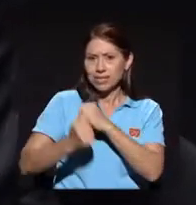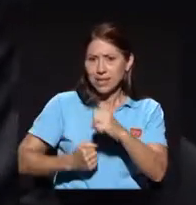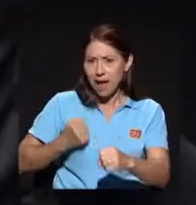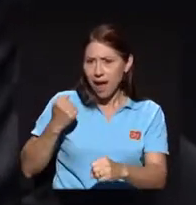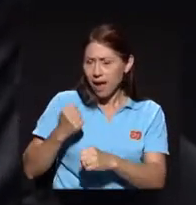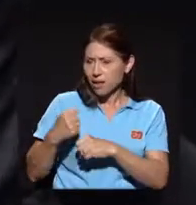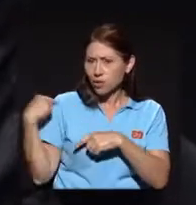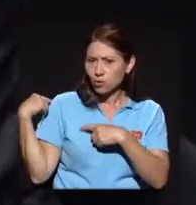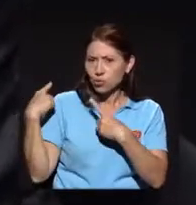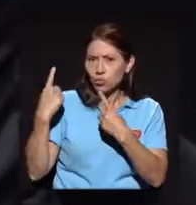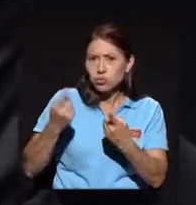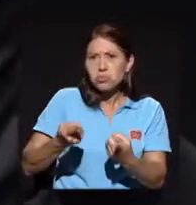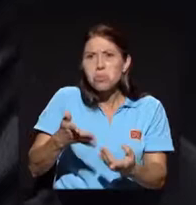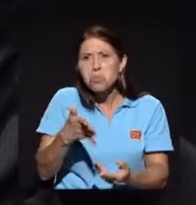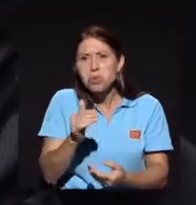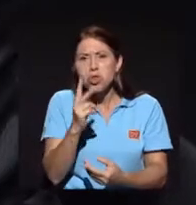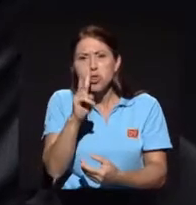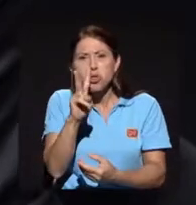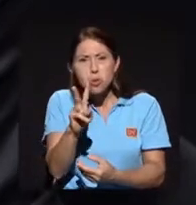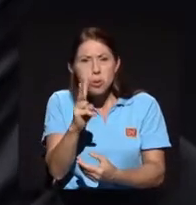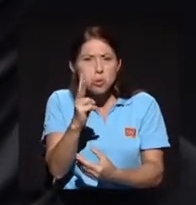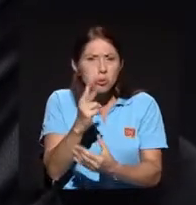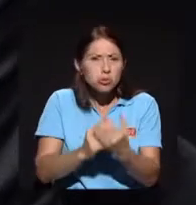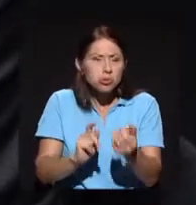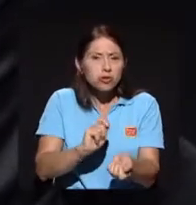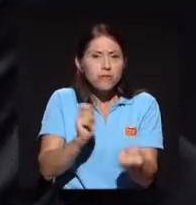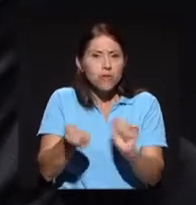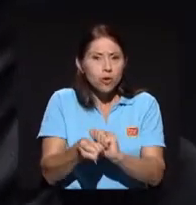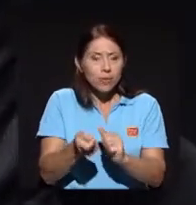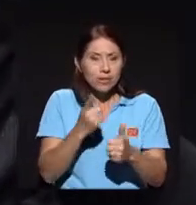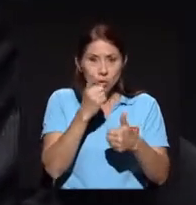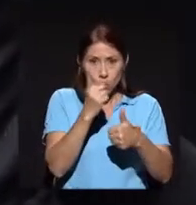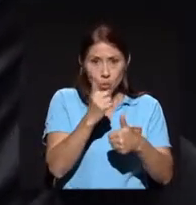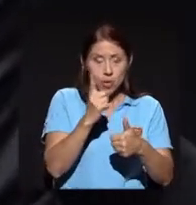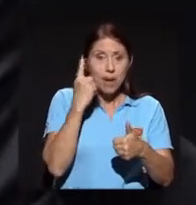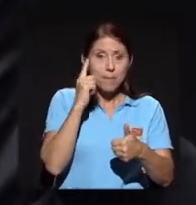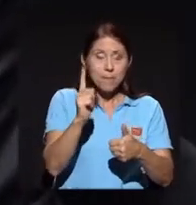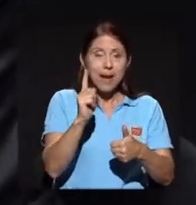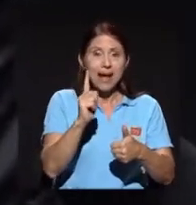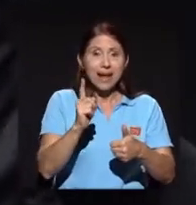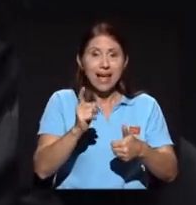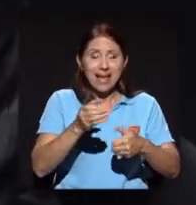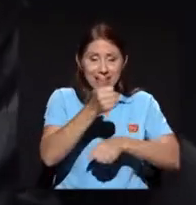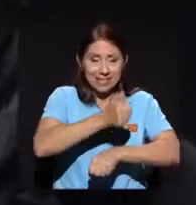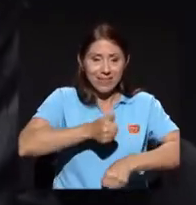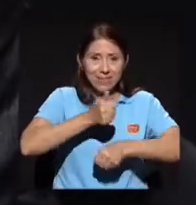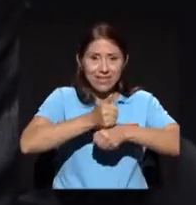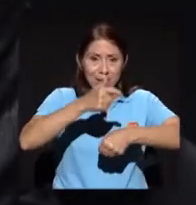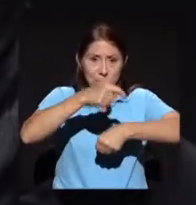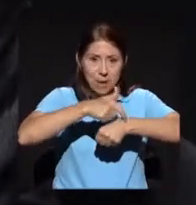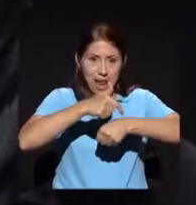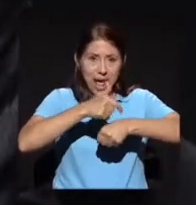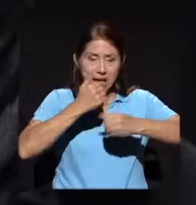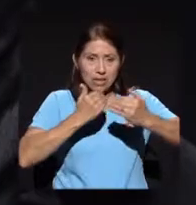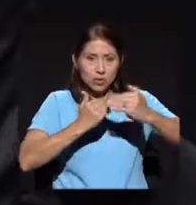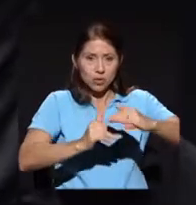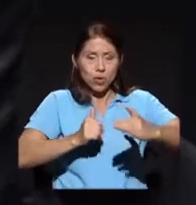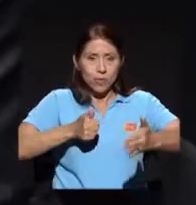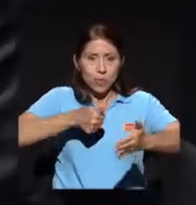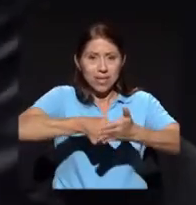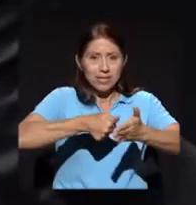acaso no ha habido un par de reformas una para fijar plazo de votación en el reglamento legislativo